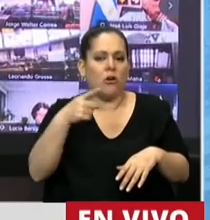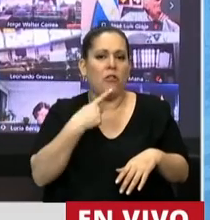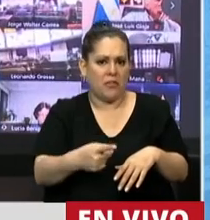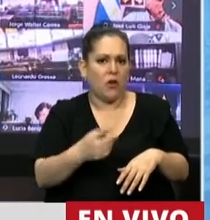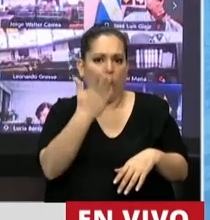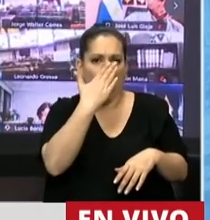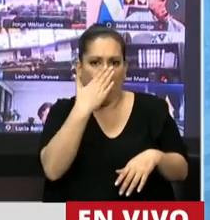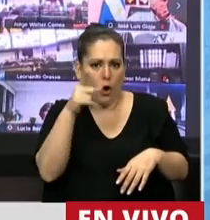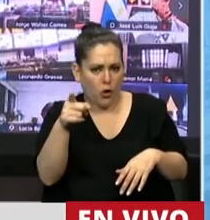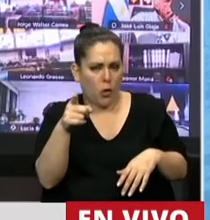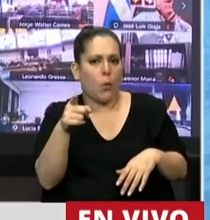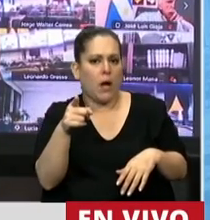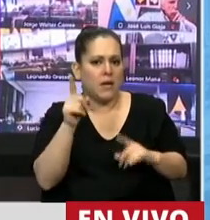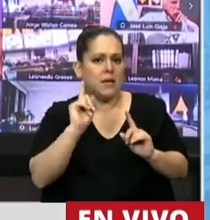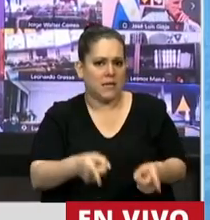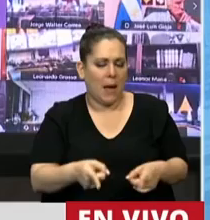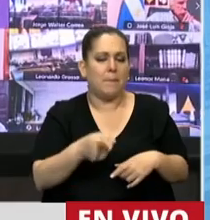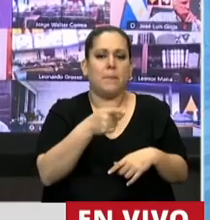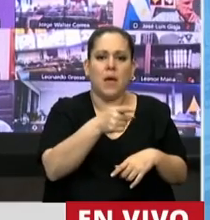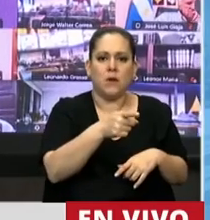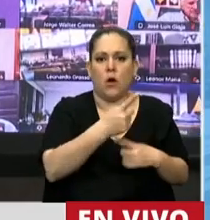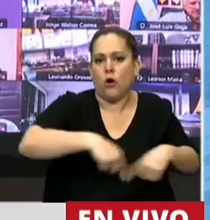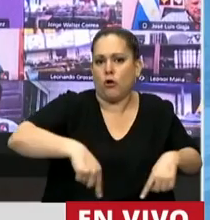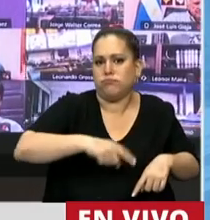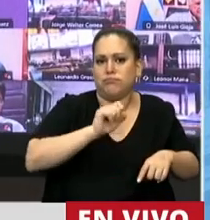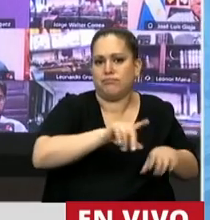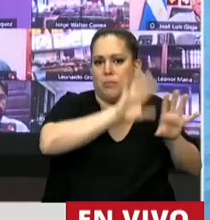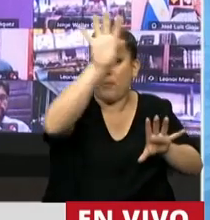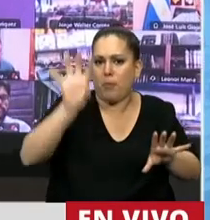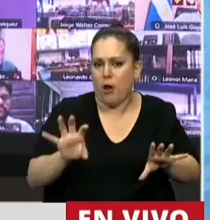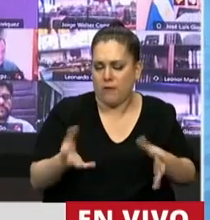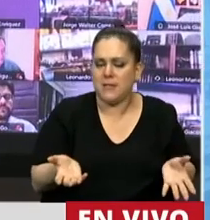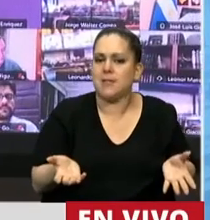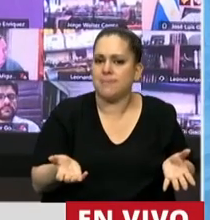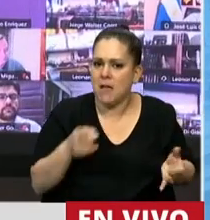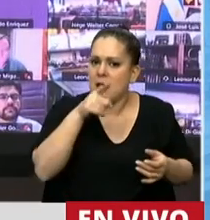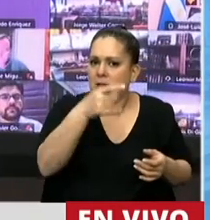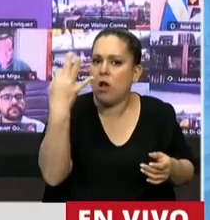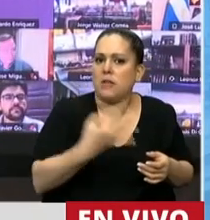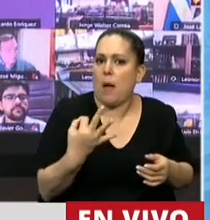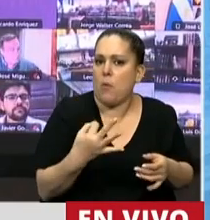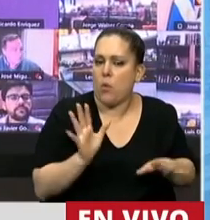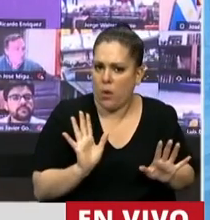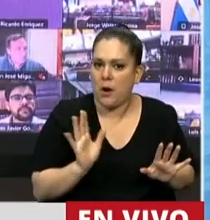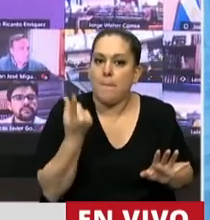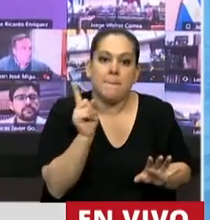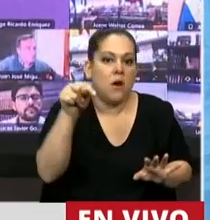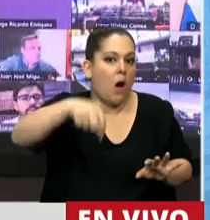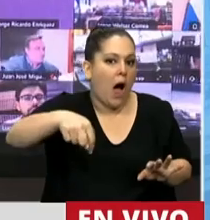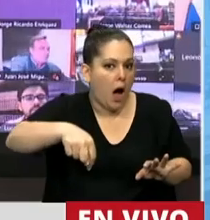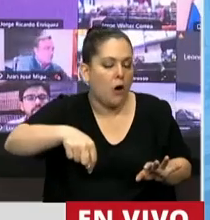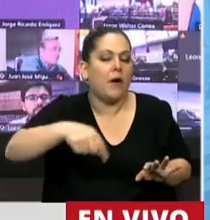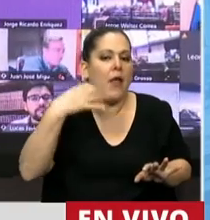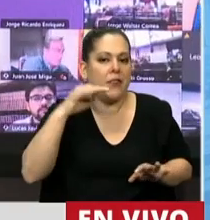planteó también cuando pasó por otras provincias y es muy bueno que te ocurra pero ahora hay que